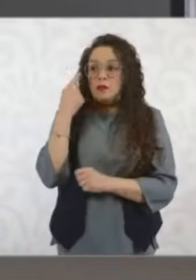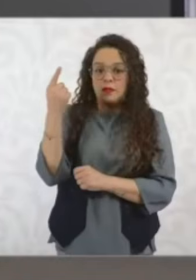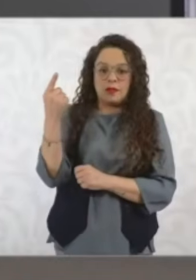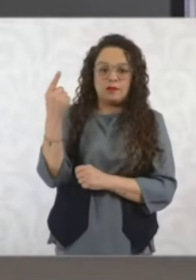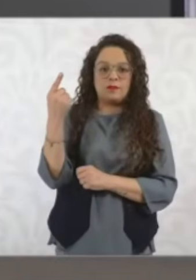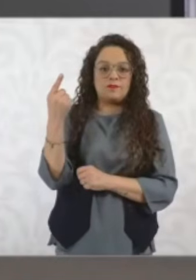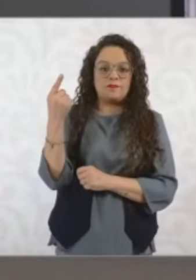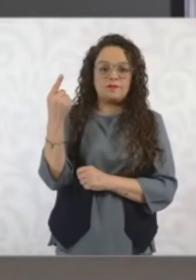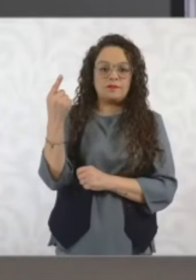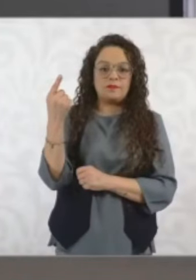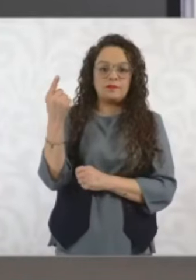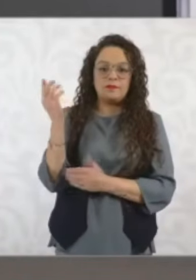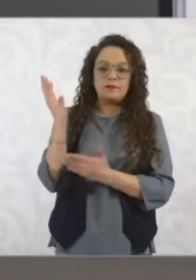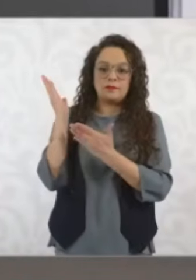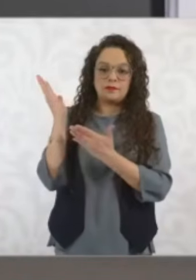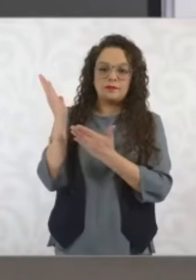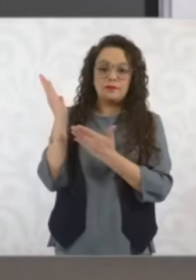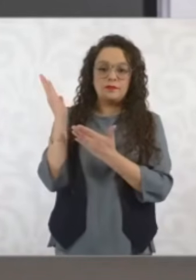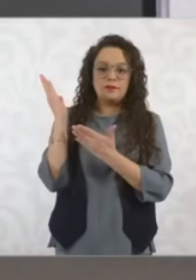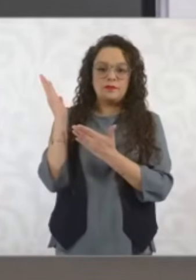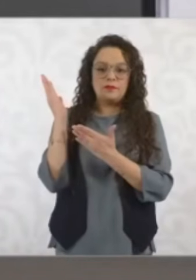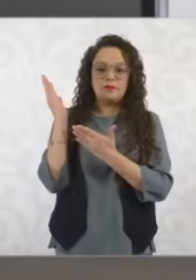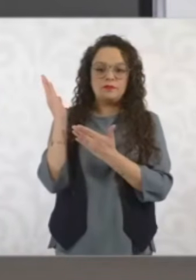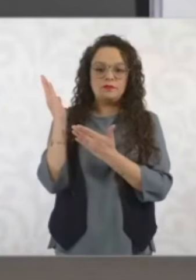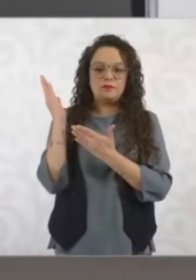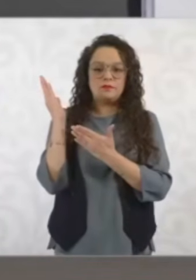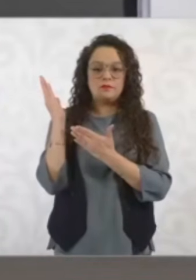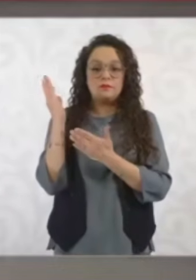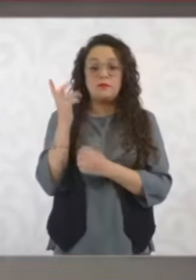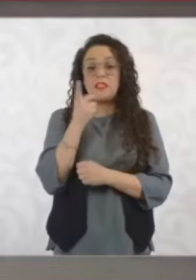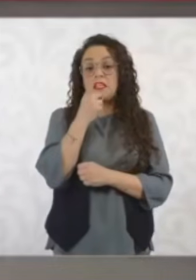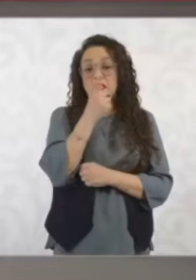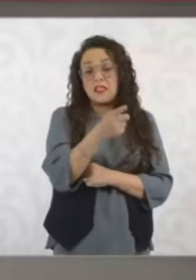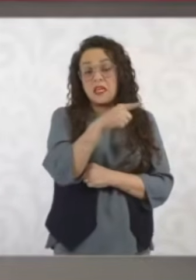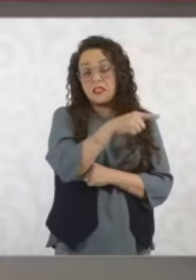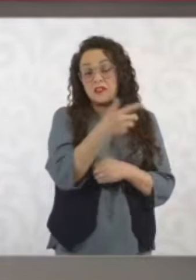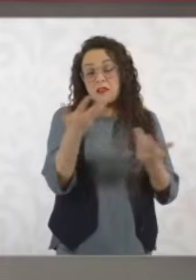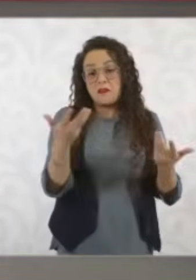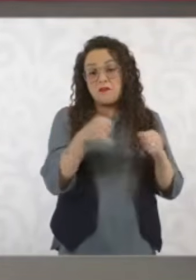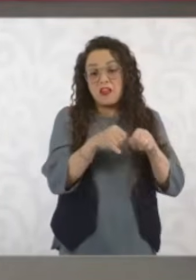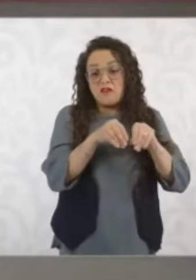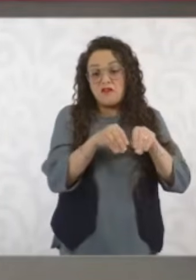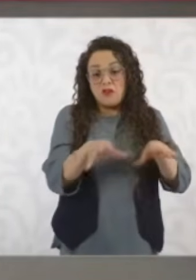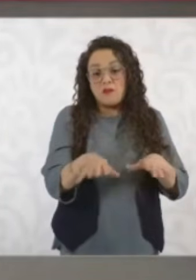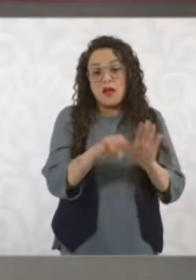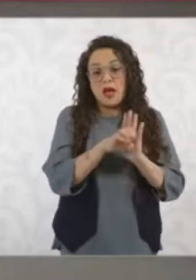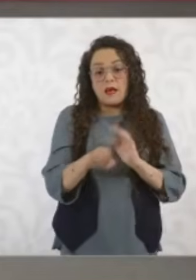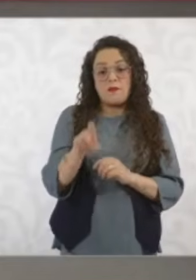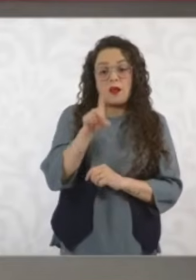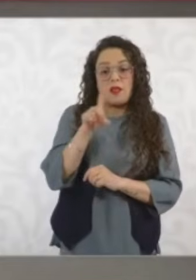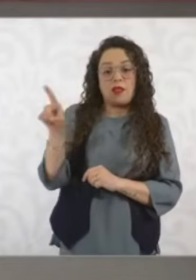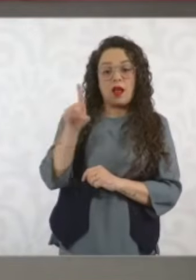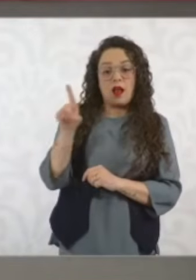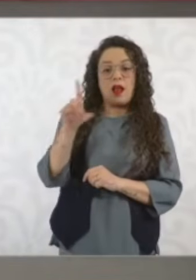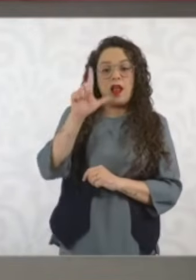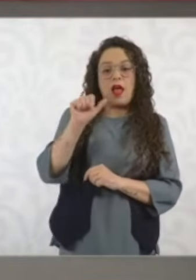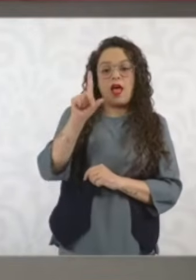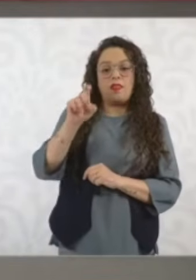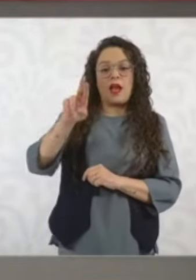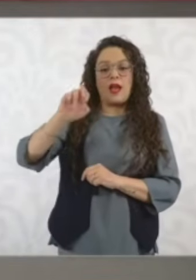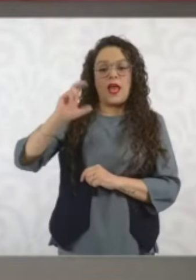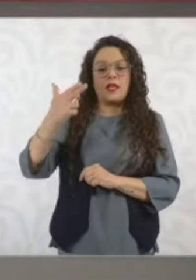a través de estos pseudomedios de información, como es el caso de La Derecha